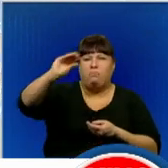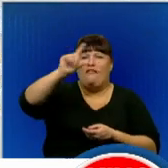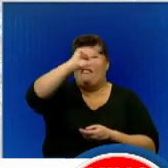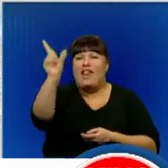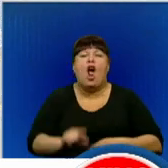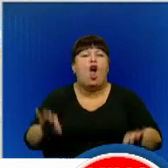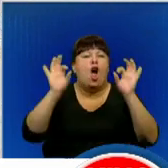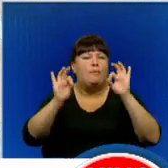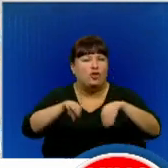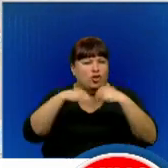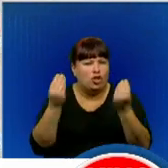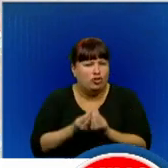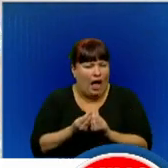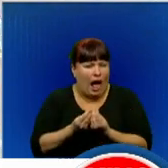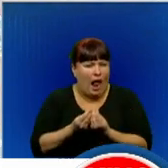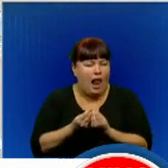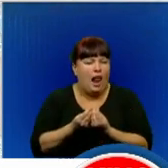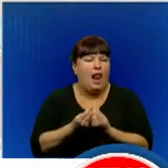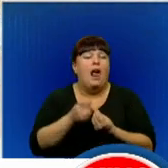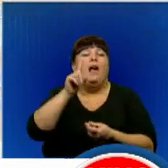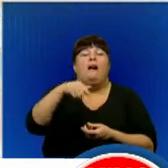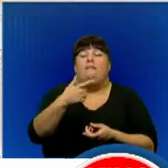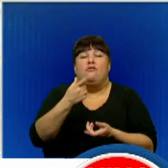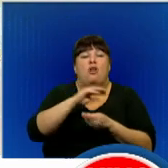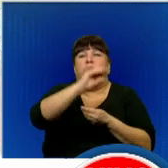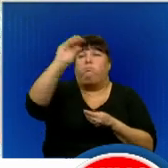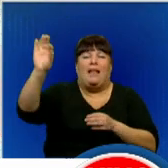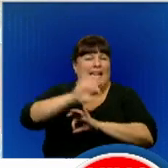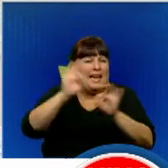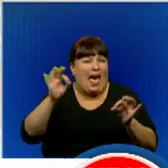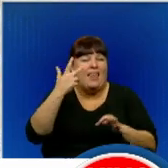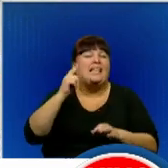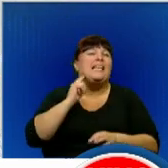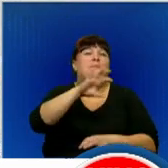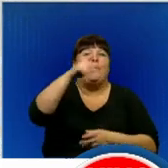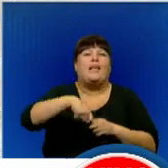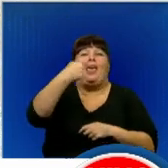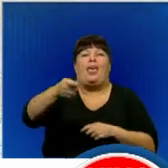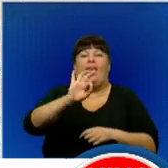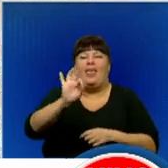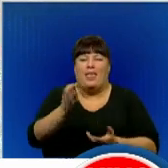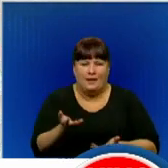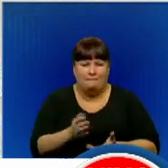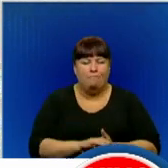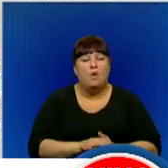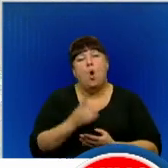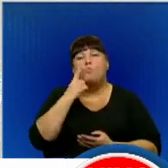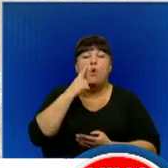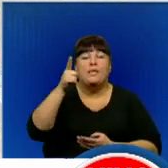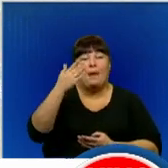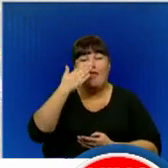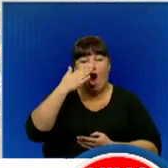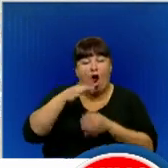total que se destrabe y que no se coparticipa en esas 13 provincias en los municipios de